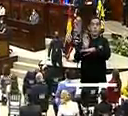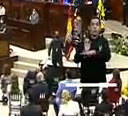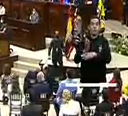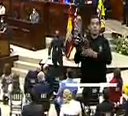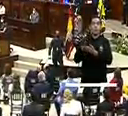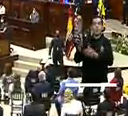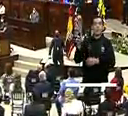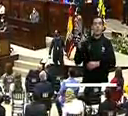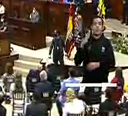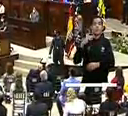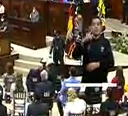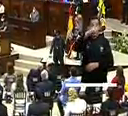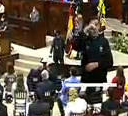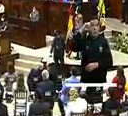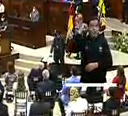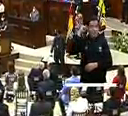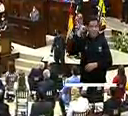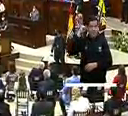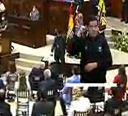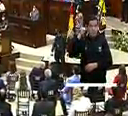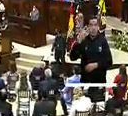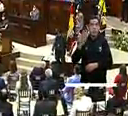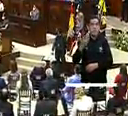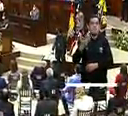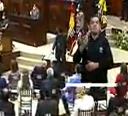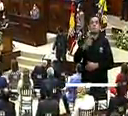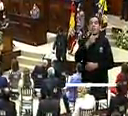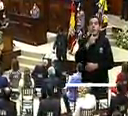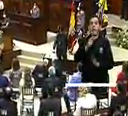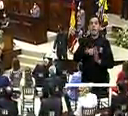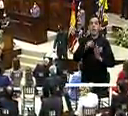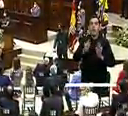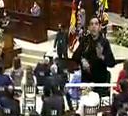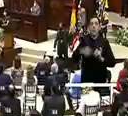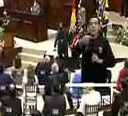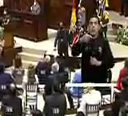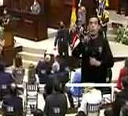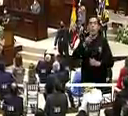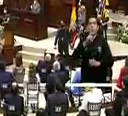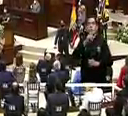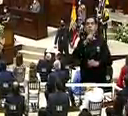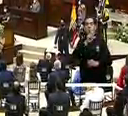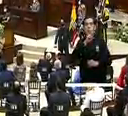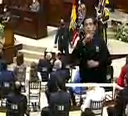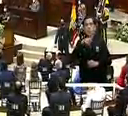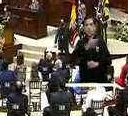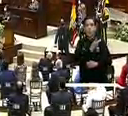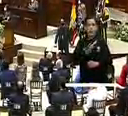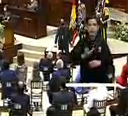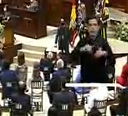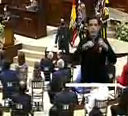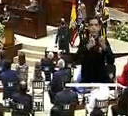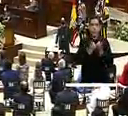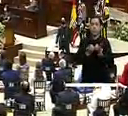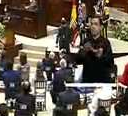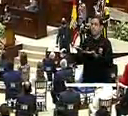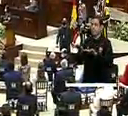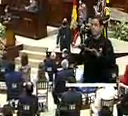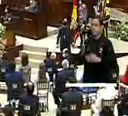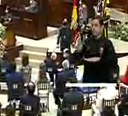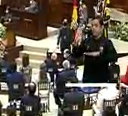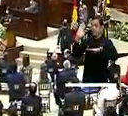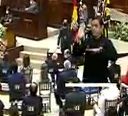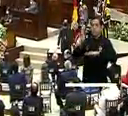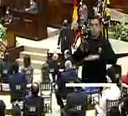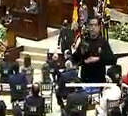Al señor Guillermo Lazo Mendoza, a cargo de la señora abogada Guadalupe Lloria Barca, presidenta de la Asamblea Nacional.